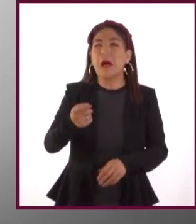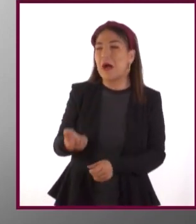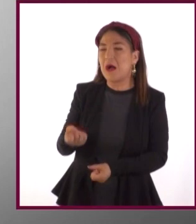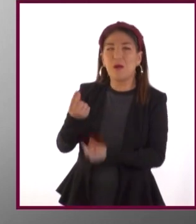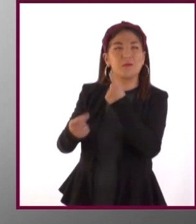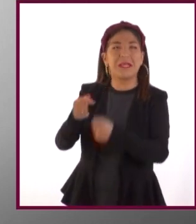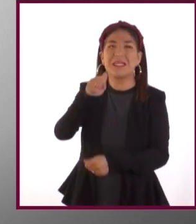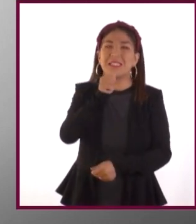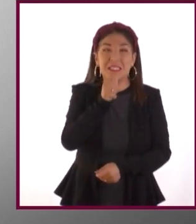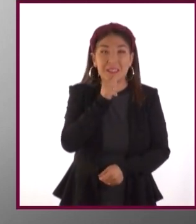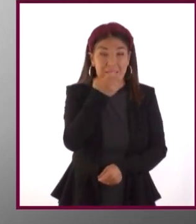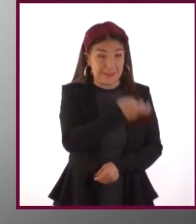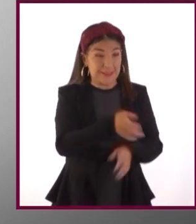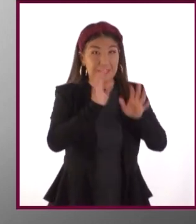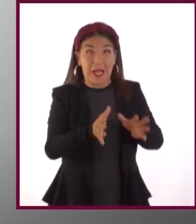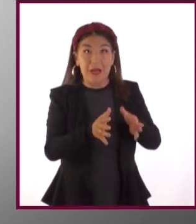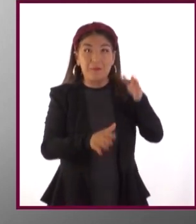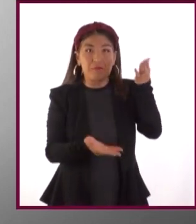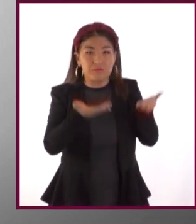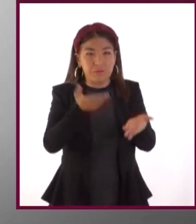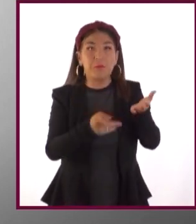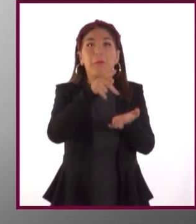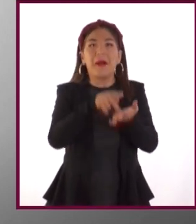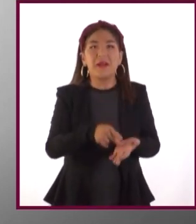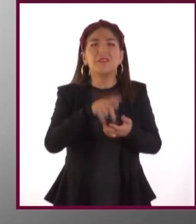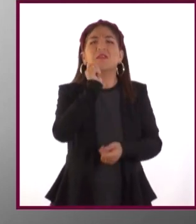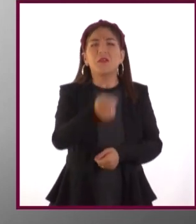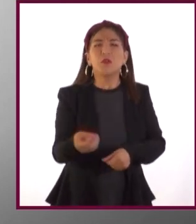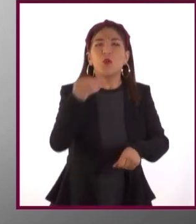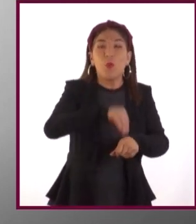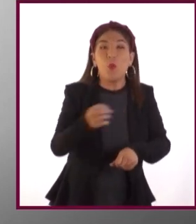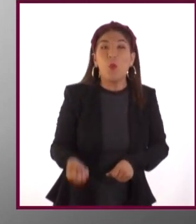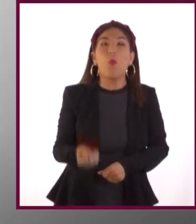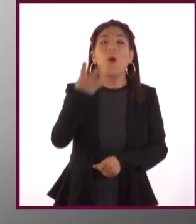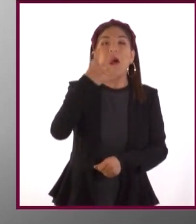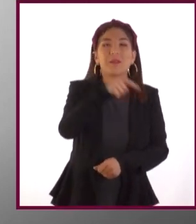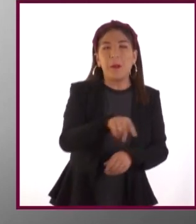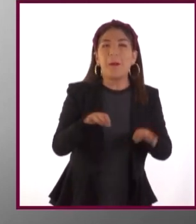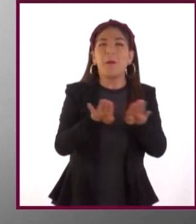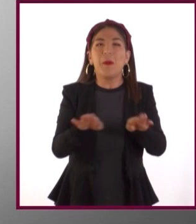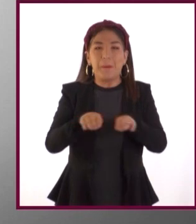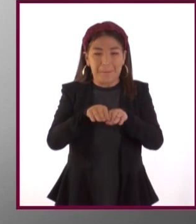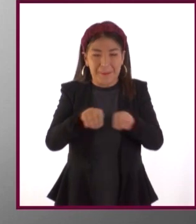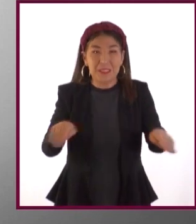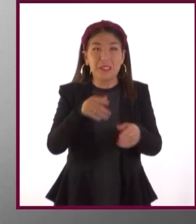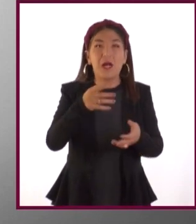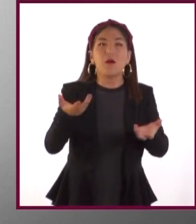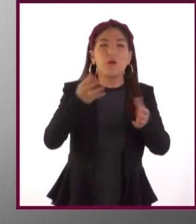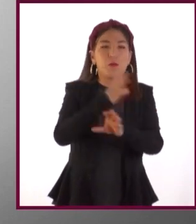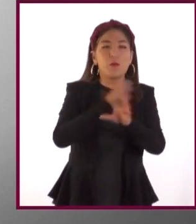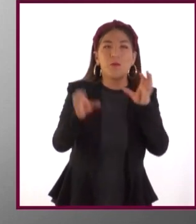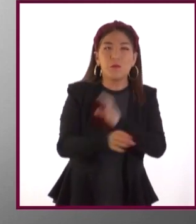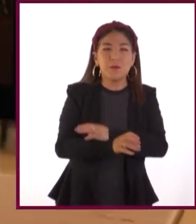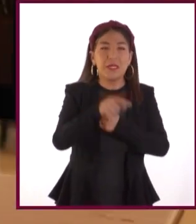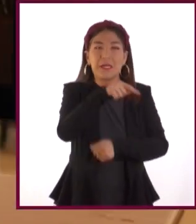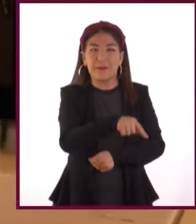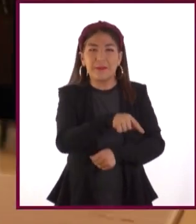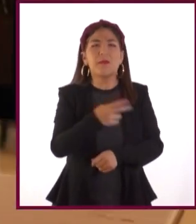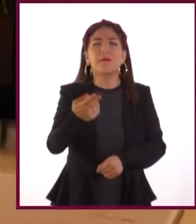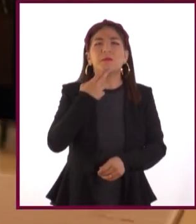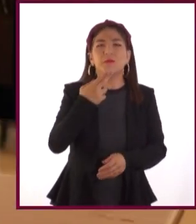normalmente usando los sistemas internacionales de medida, y que utilizan balanzas, ¿no? Entonces uno tiene una balanza y